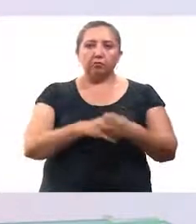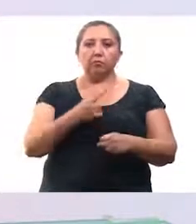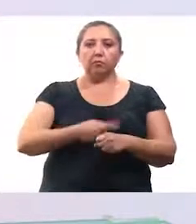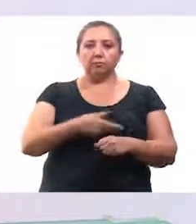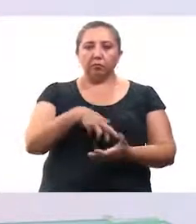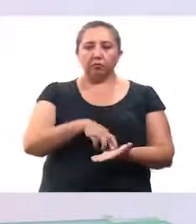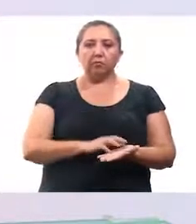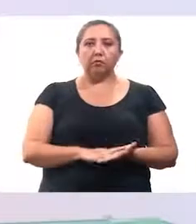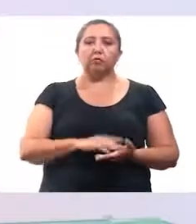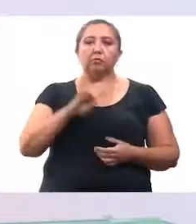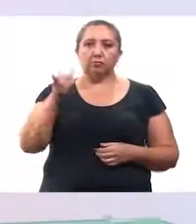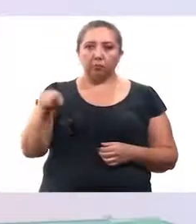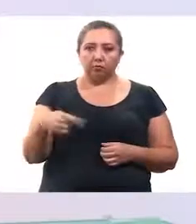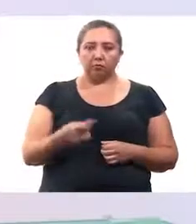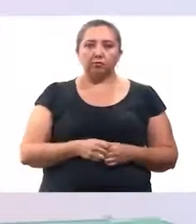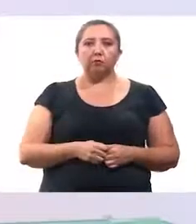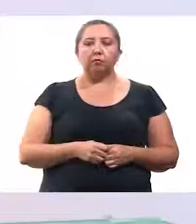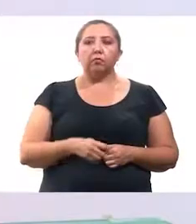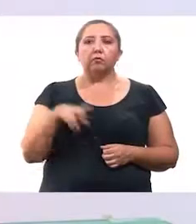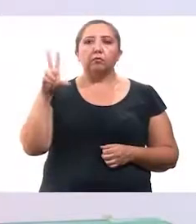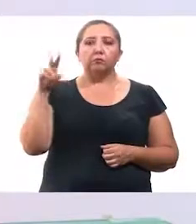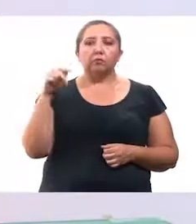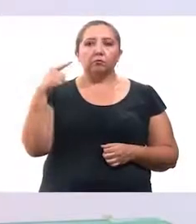de contagios registrados, que es